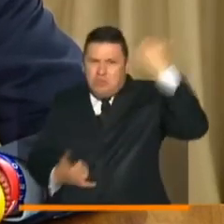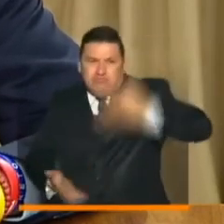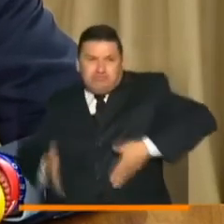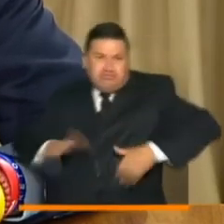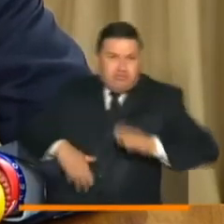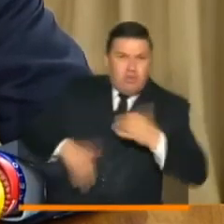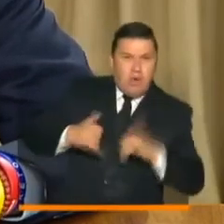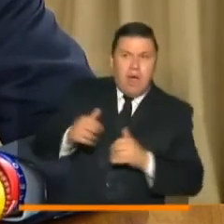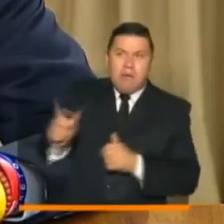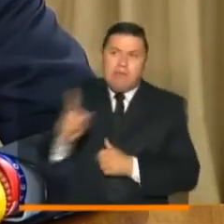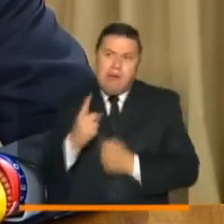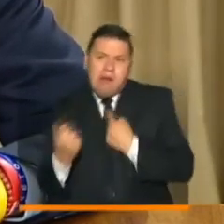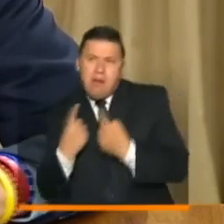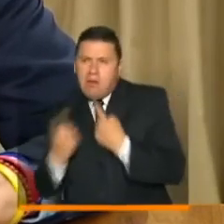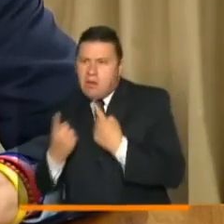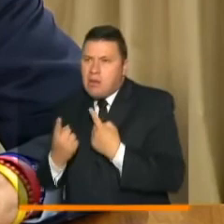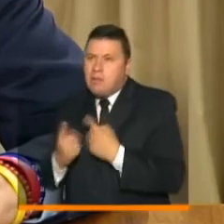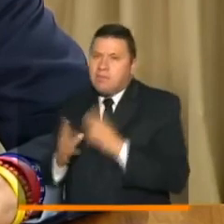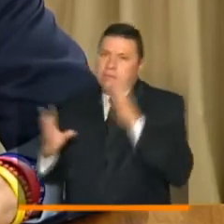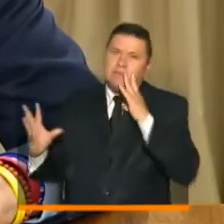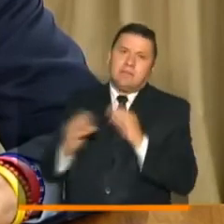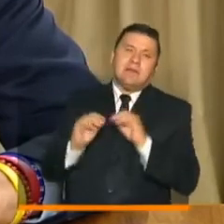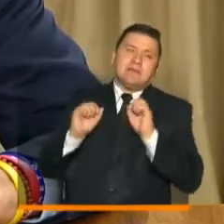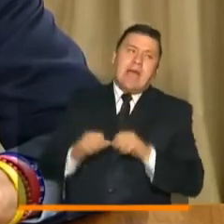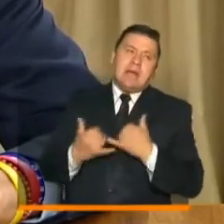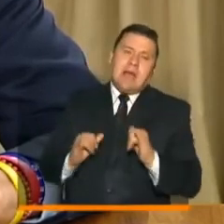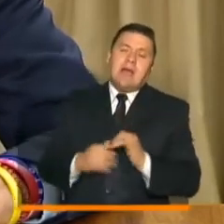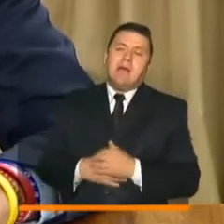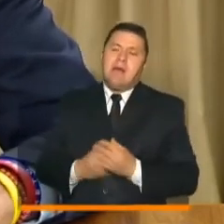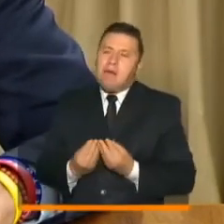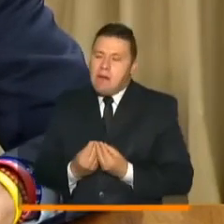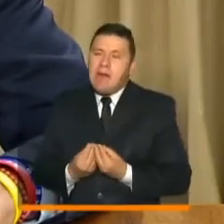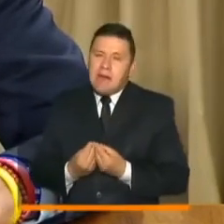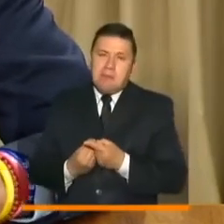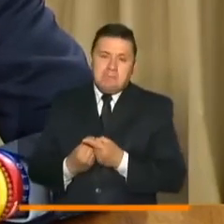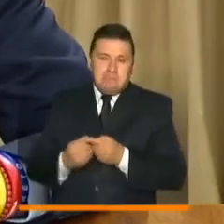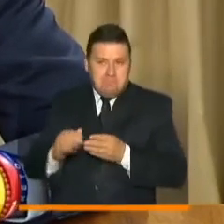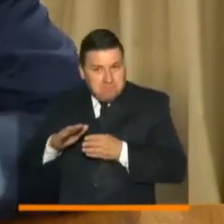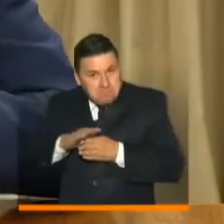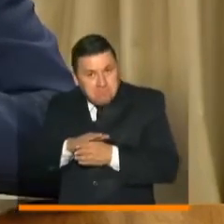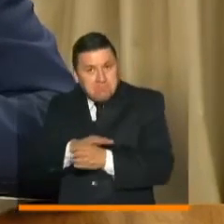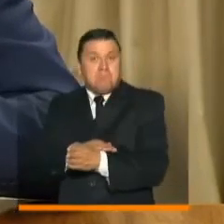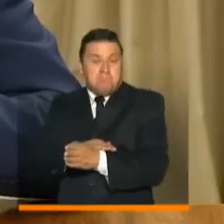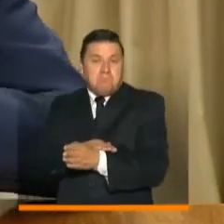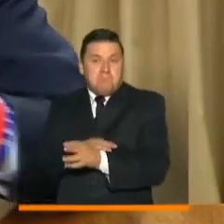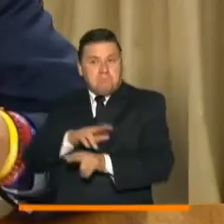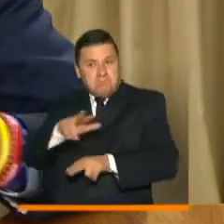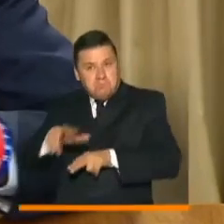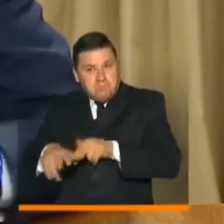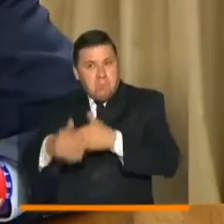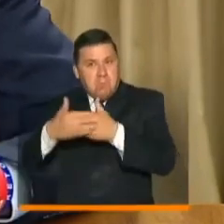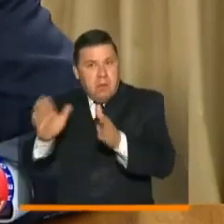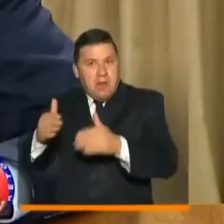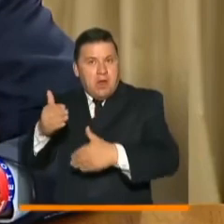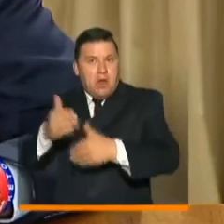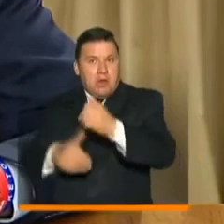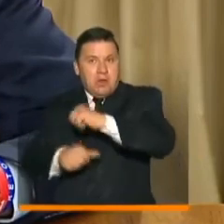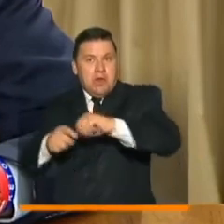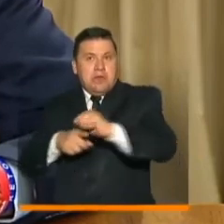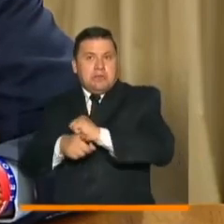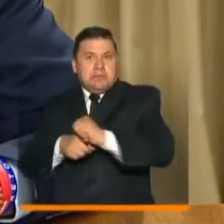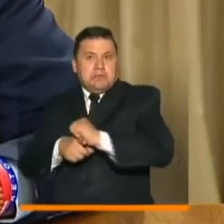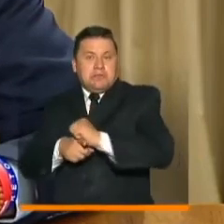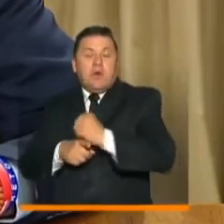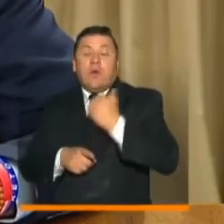este deporte, y hemos llegado a un consenso muy importante. También entran en esa materia de empezar a entrenar